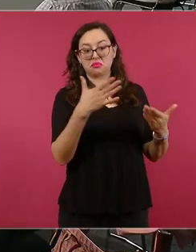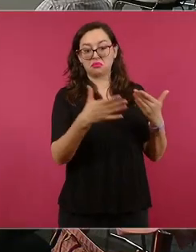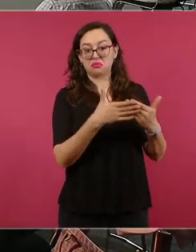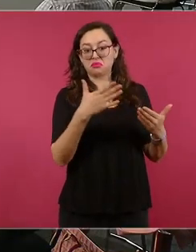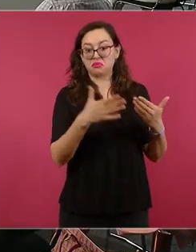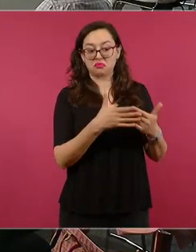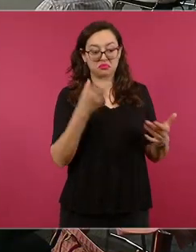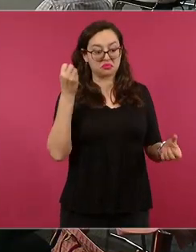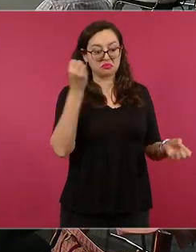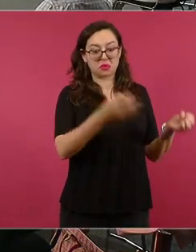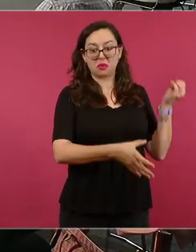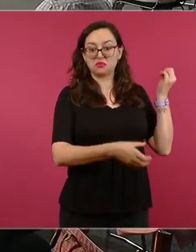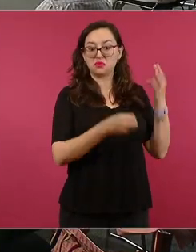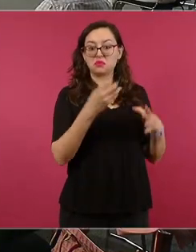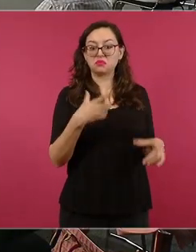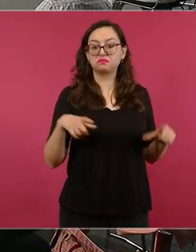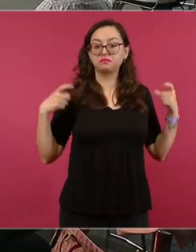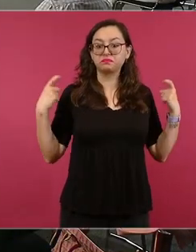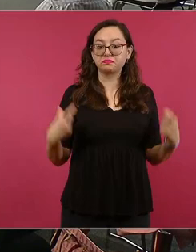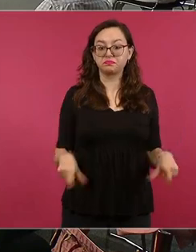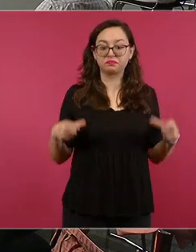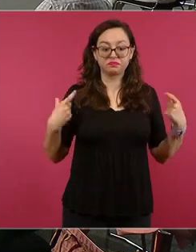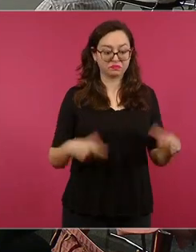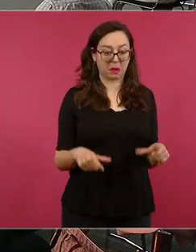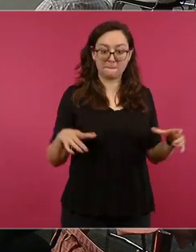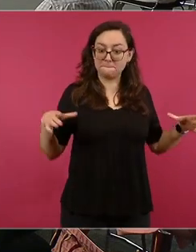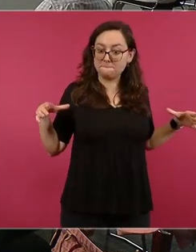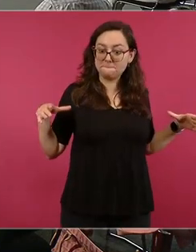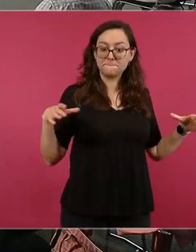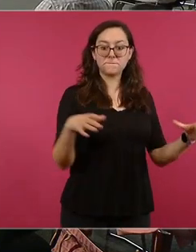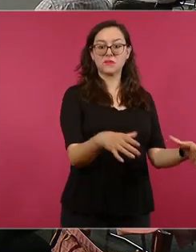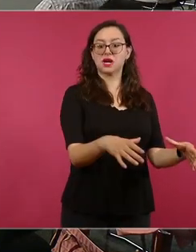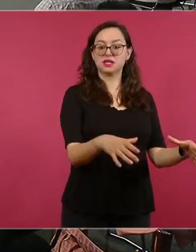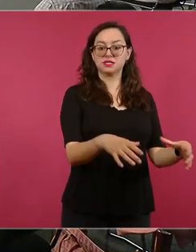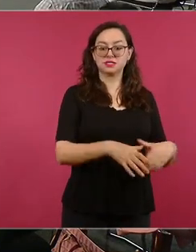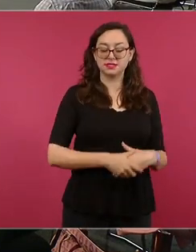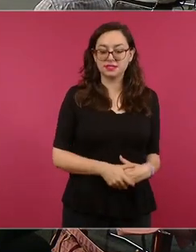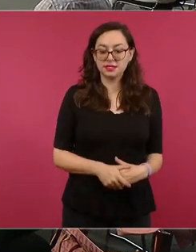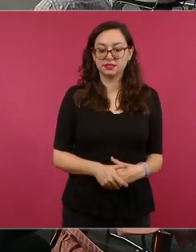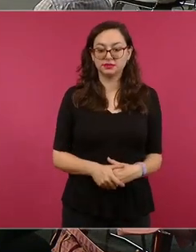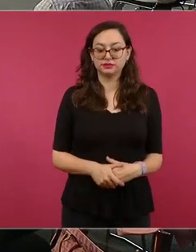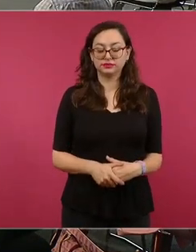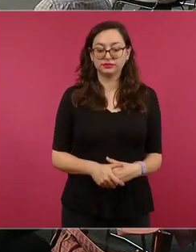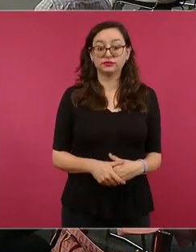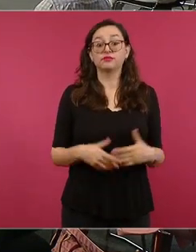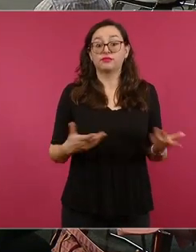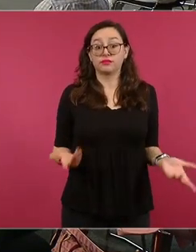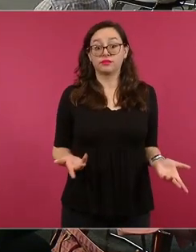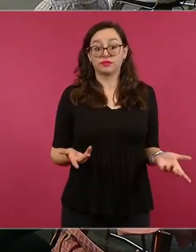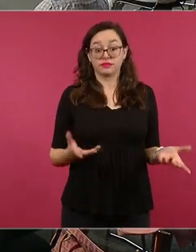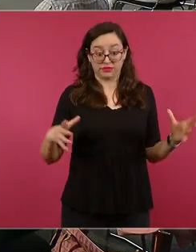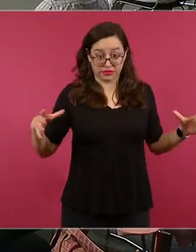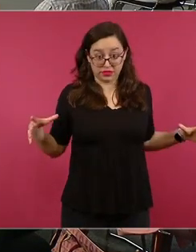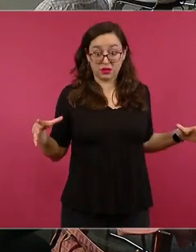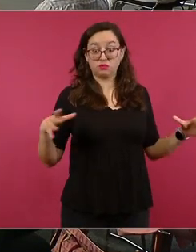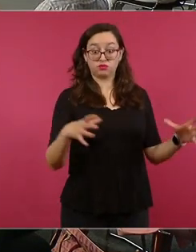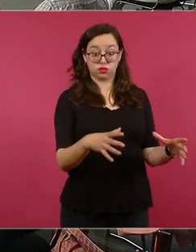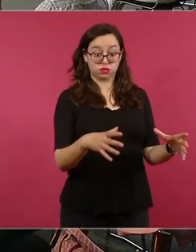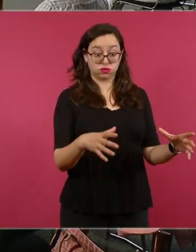Se creó una nueva oligarquía, un grupo compacto, y ese grupo compacto